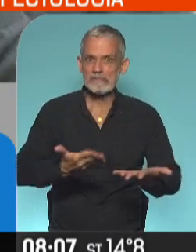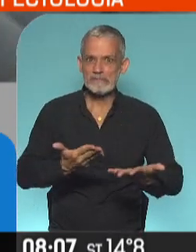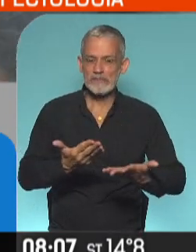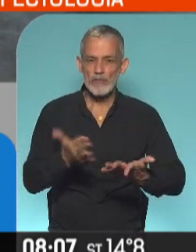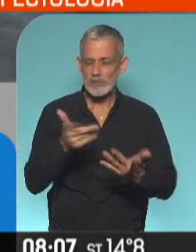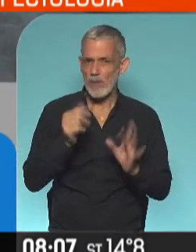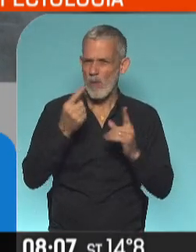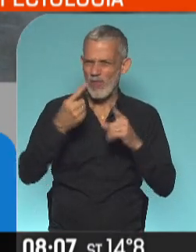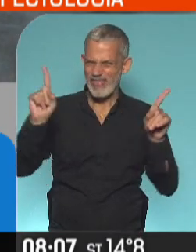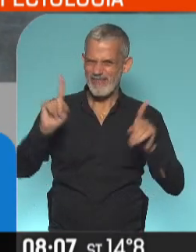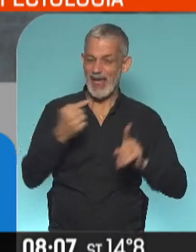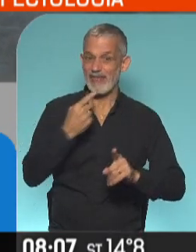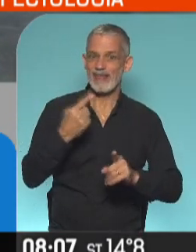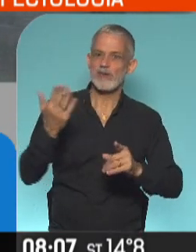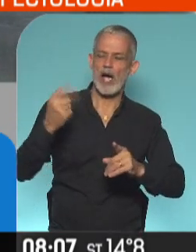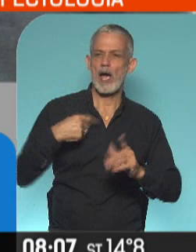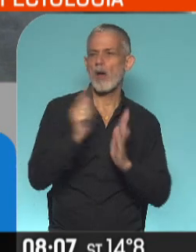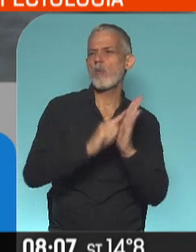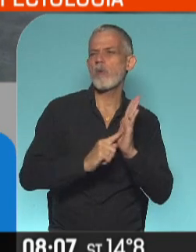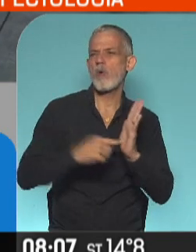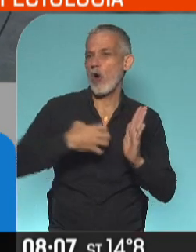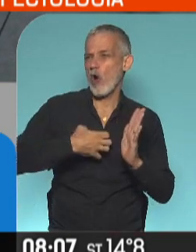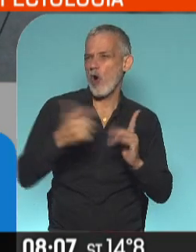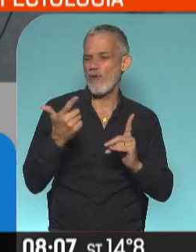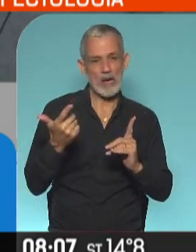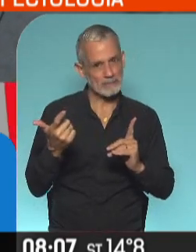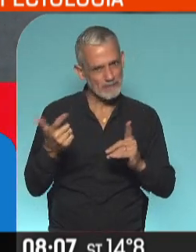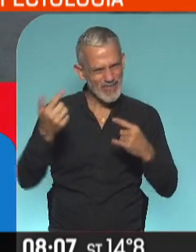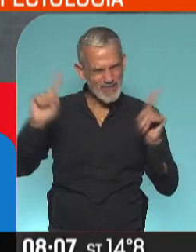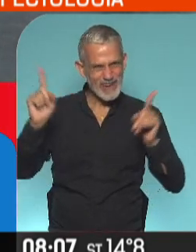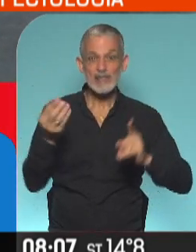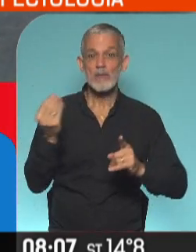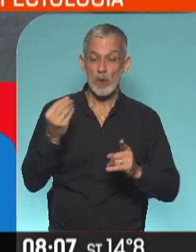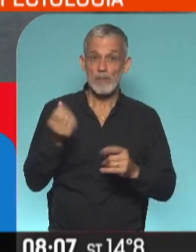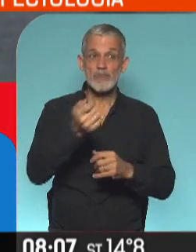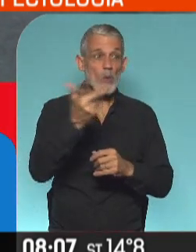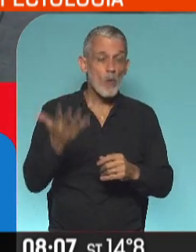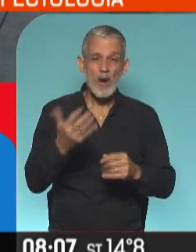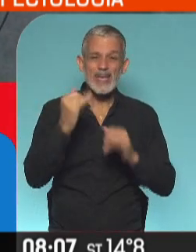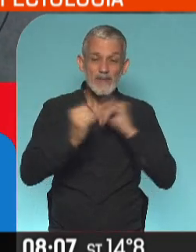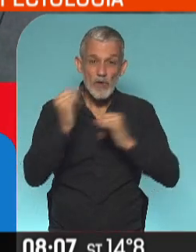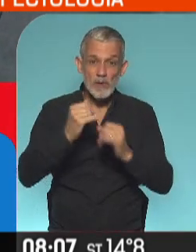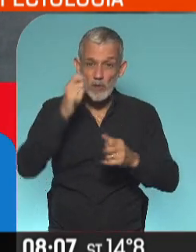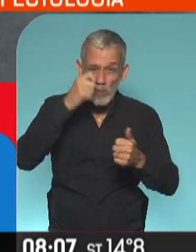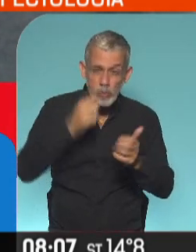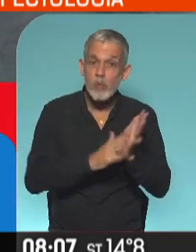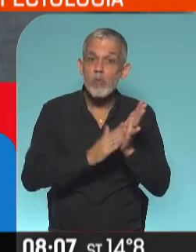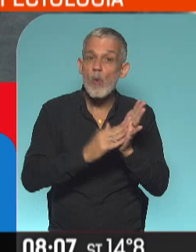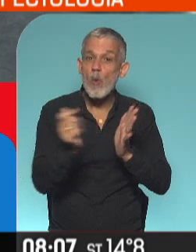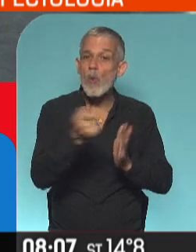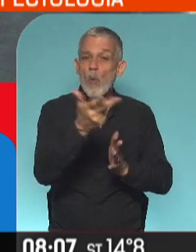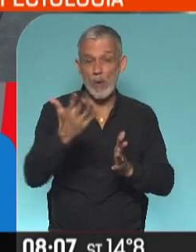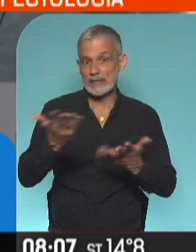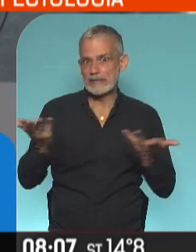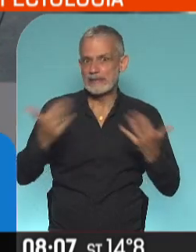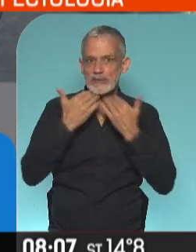es muy diferente a decir que no tenemos datos confiables. ¿Por qué no tenemos la cantidad de datos de pruebas que se hacen? Porque simplemente la